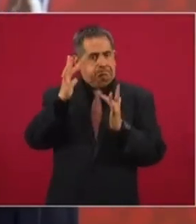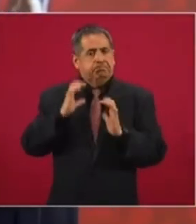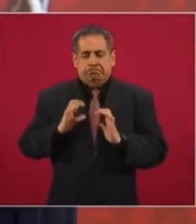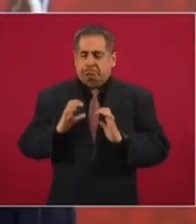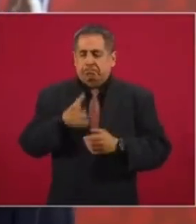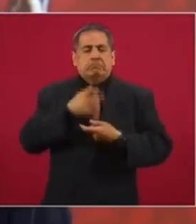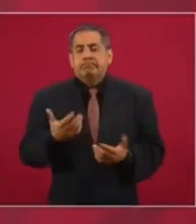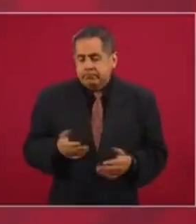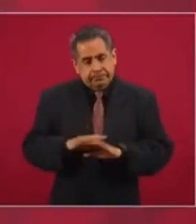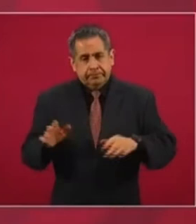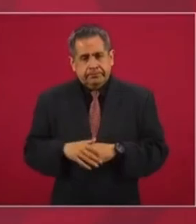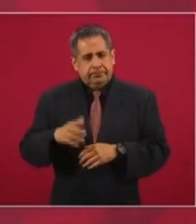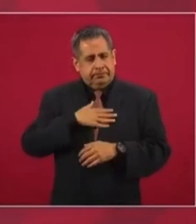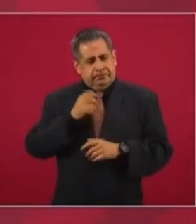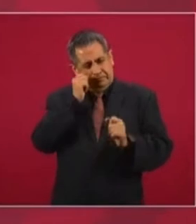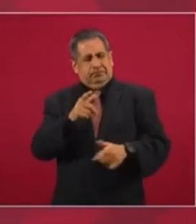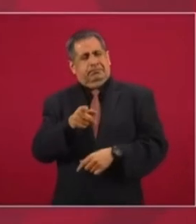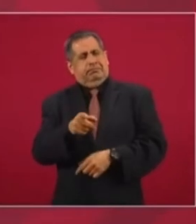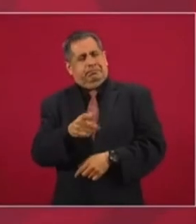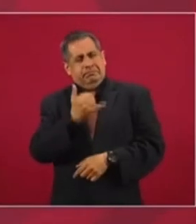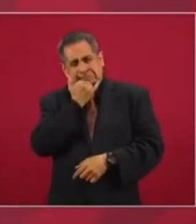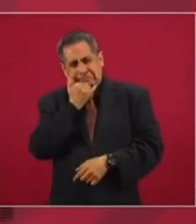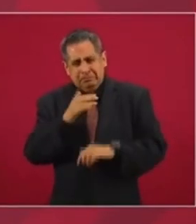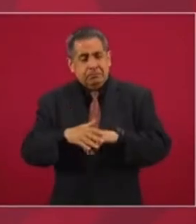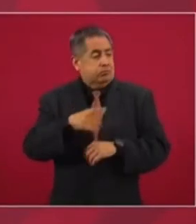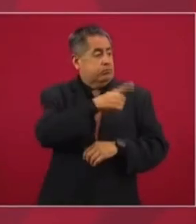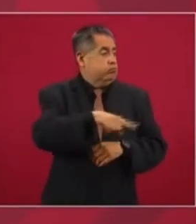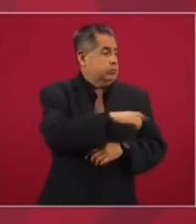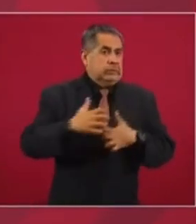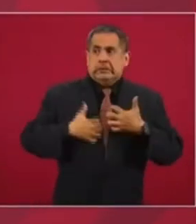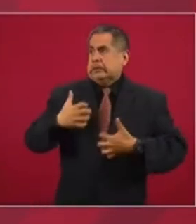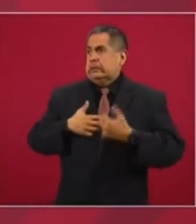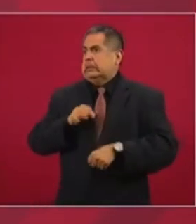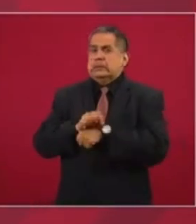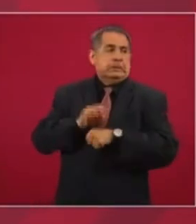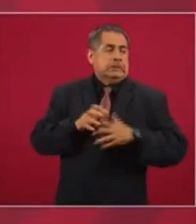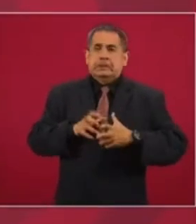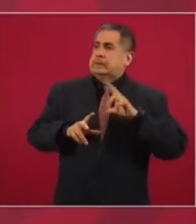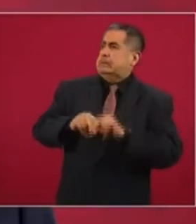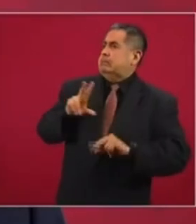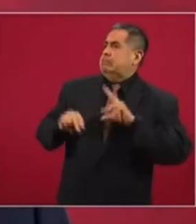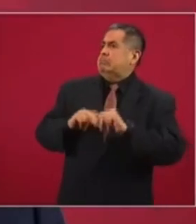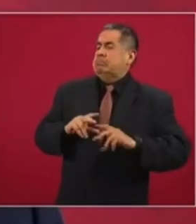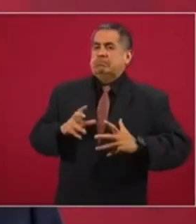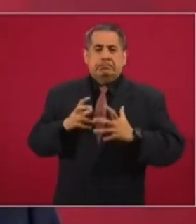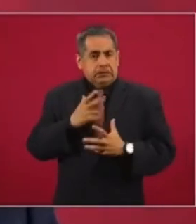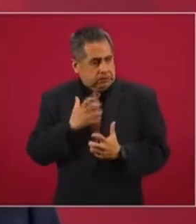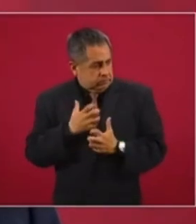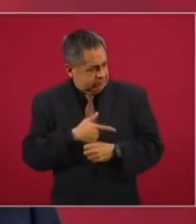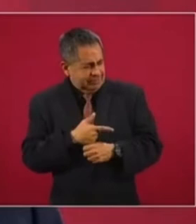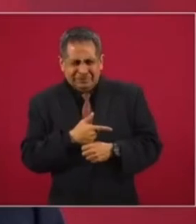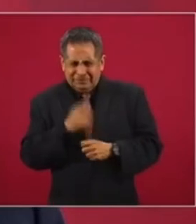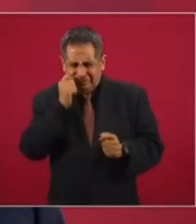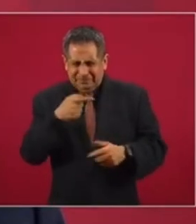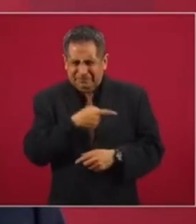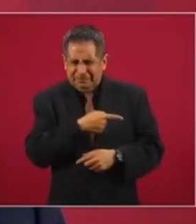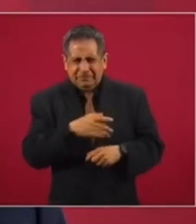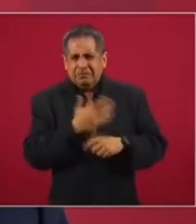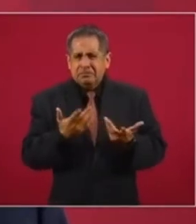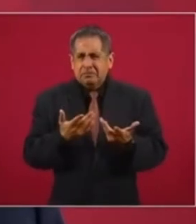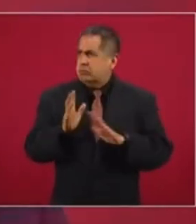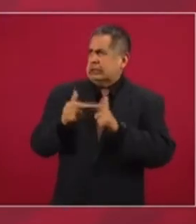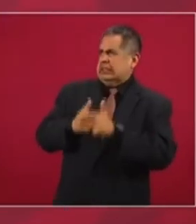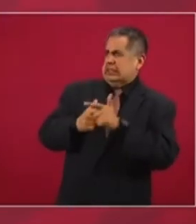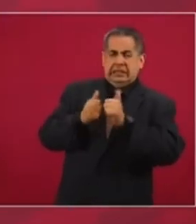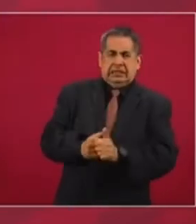tenemos que cuidar. Me llama la atención de que estén defendiendo con tanta pasión el que se